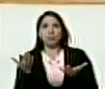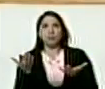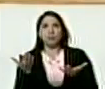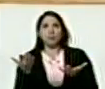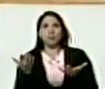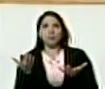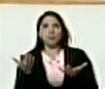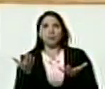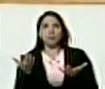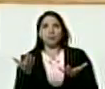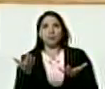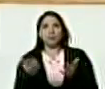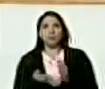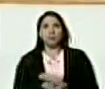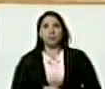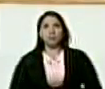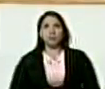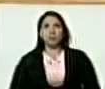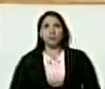que